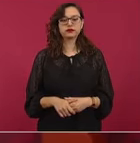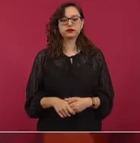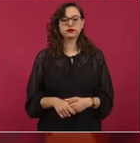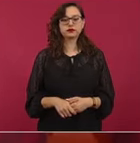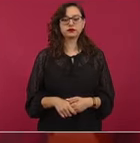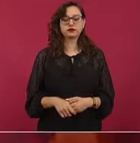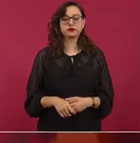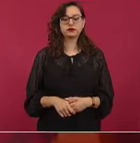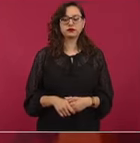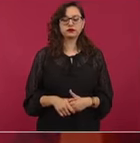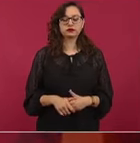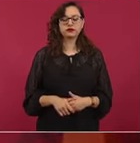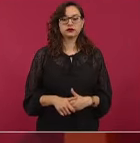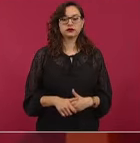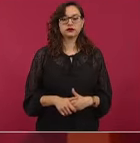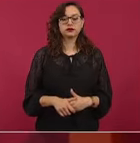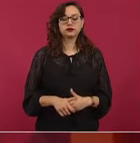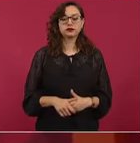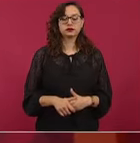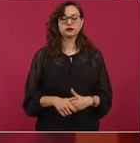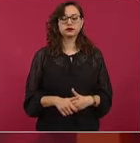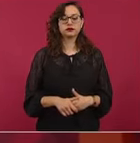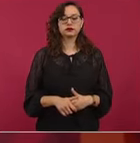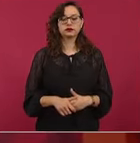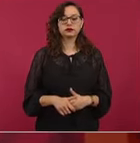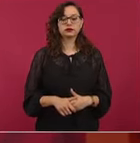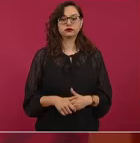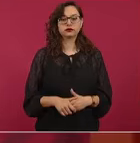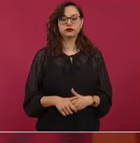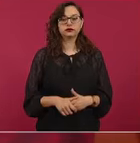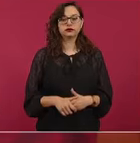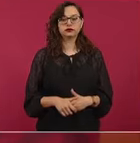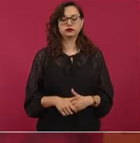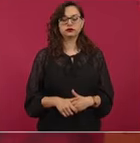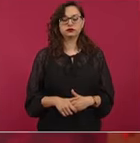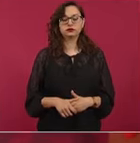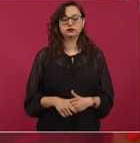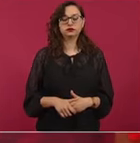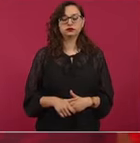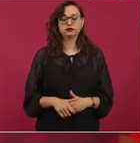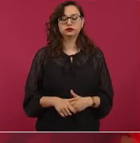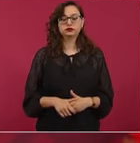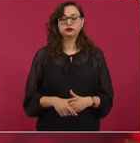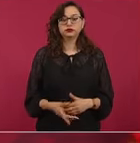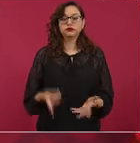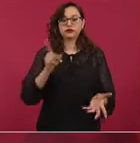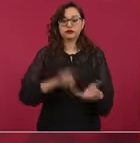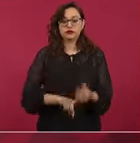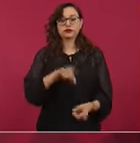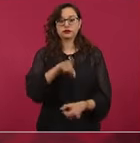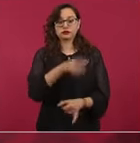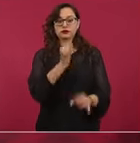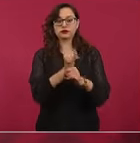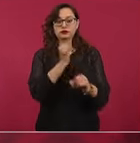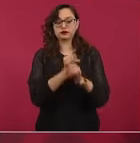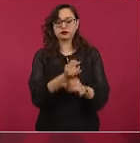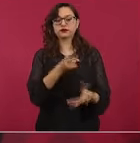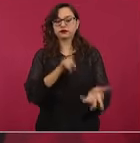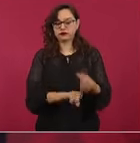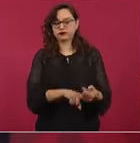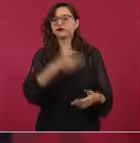Y esas plataformas, que saben, desde luego, a qué se deben esos